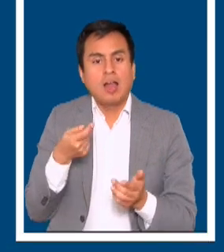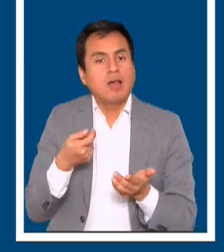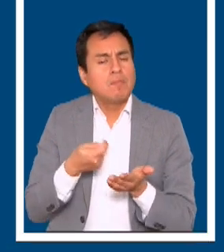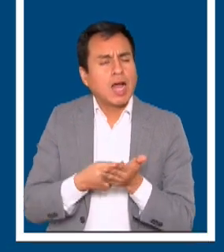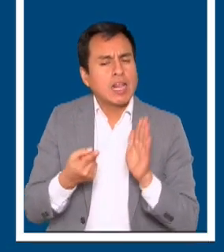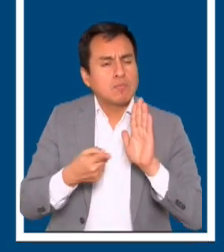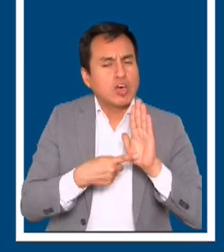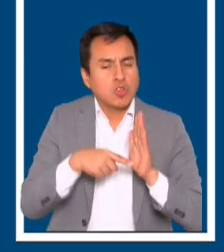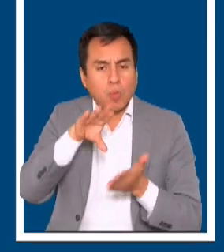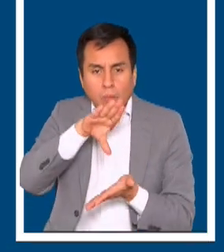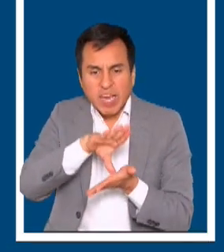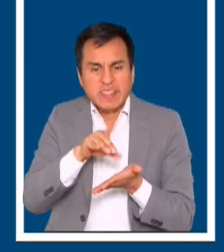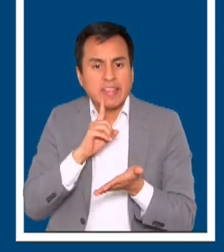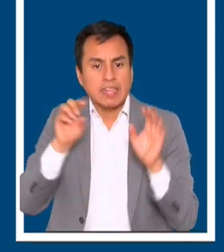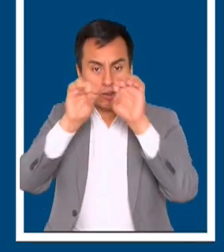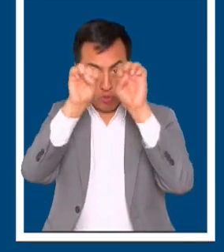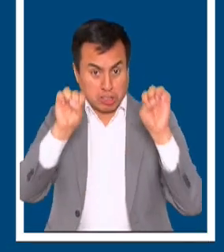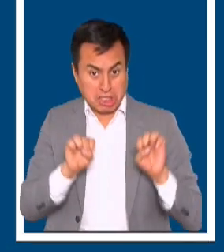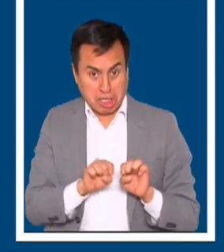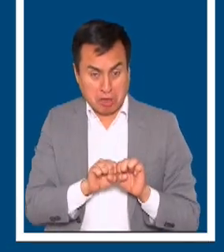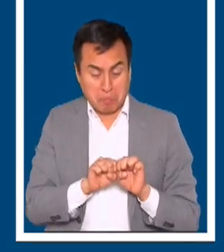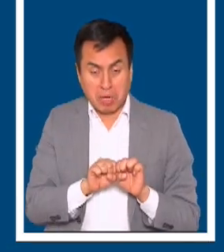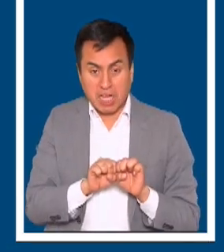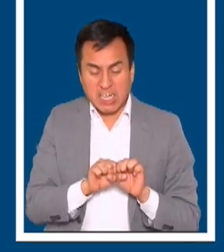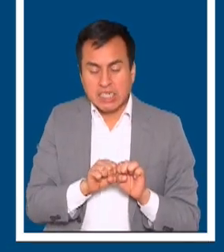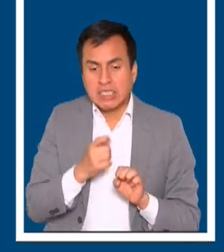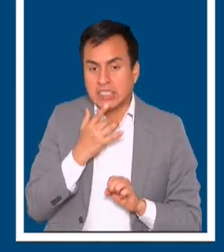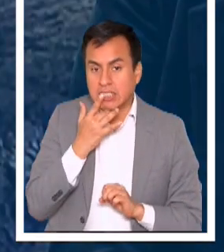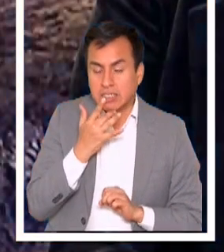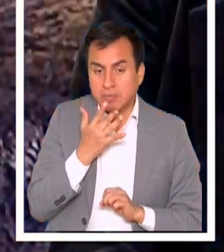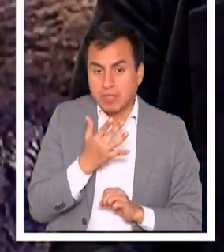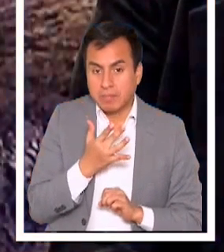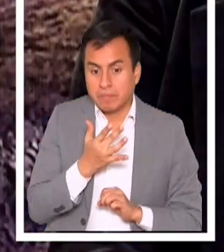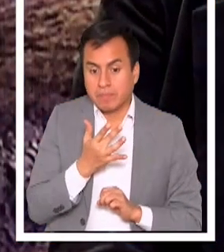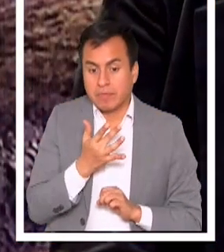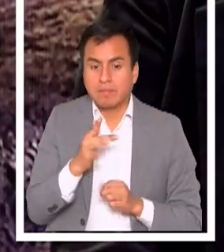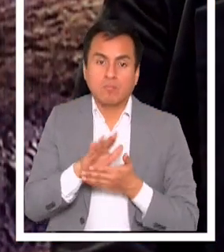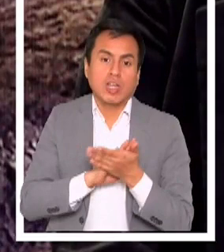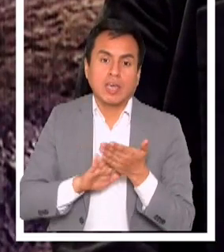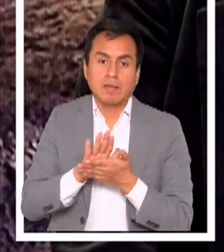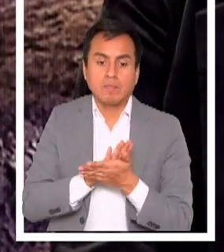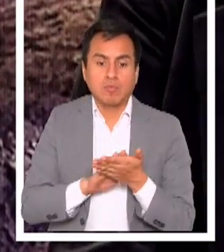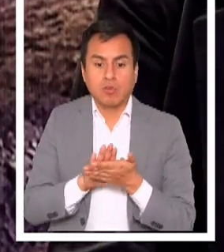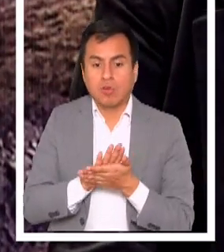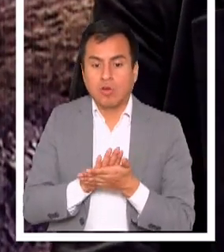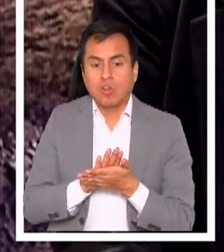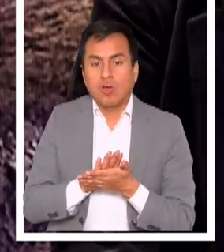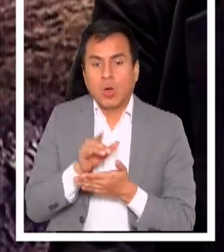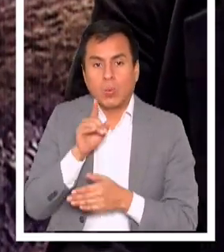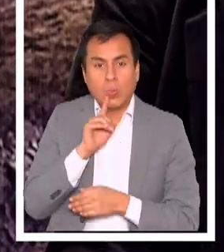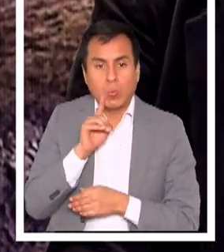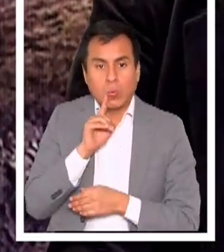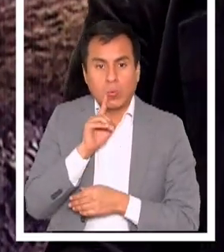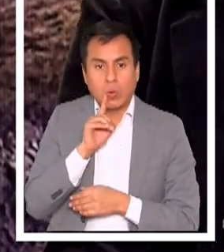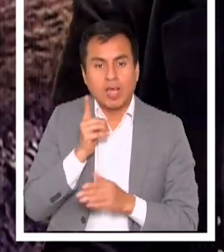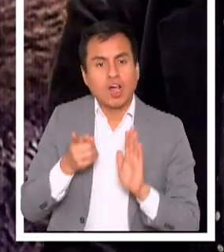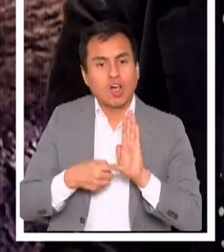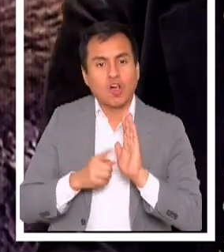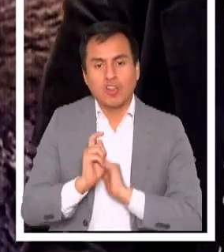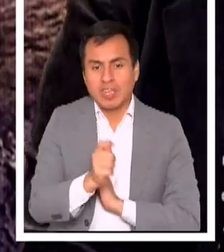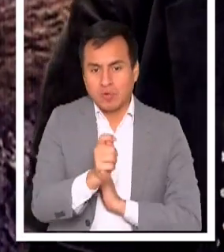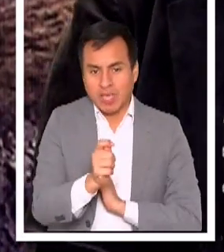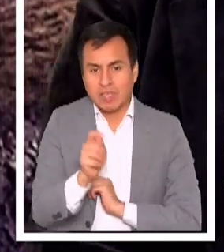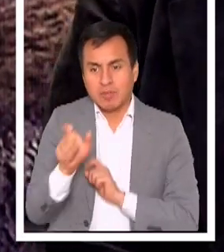en un en un país que tiene un sistema relativamente simple donde por ejemplo como en el nos ocurre a los contribuyentes